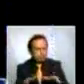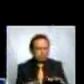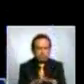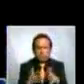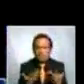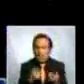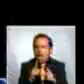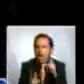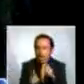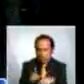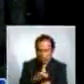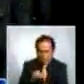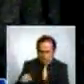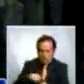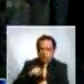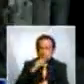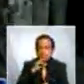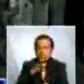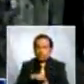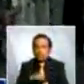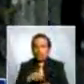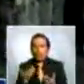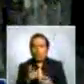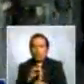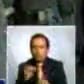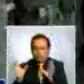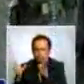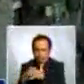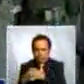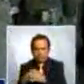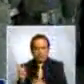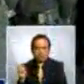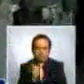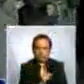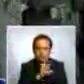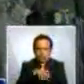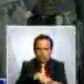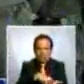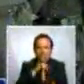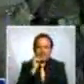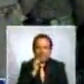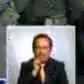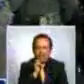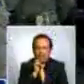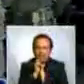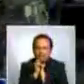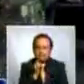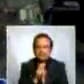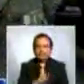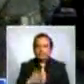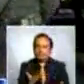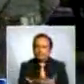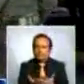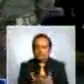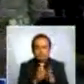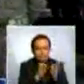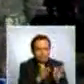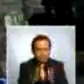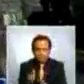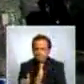por lo menos en algunos minutos más, cuando sea todo el equipo trasladado hasta Iquique. La verdad es que es todo bastante, por lo